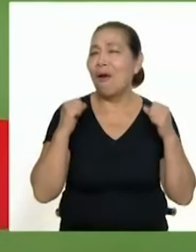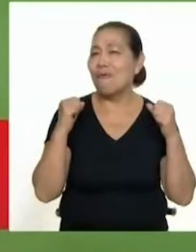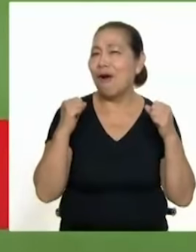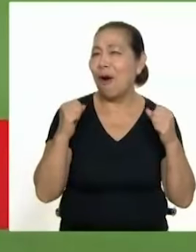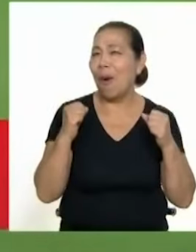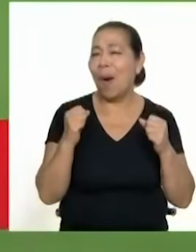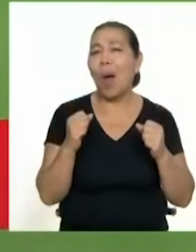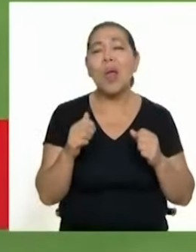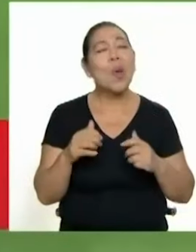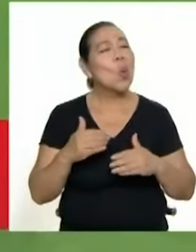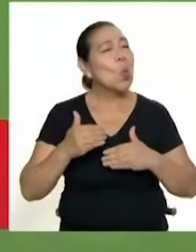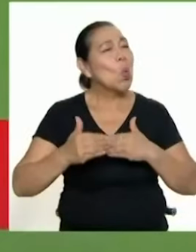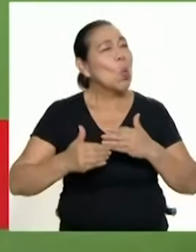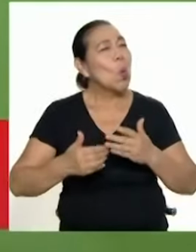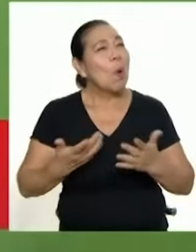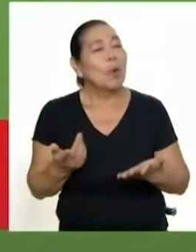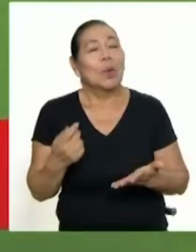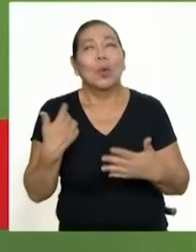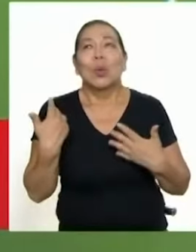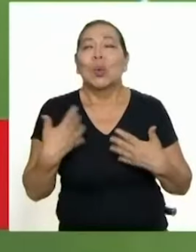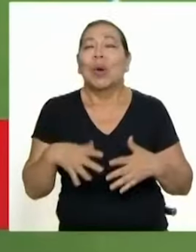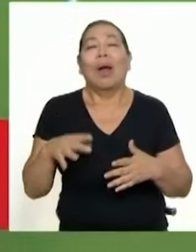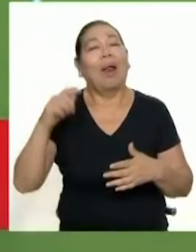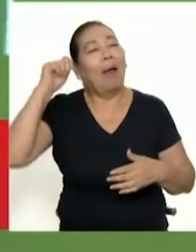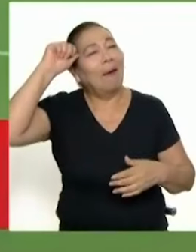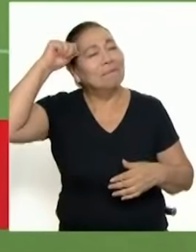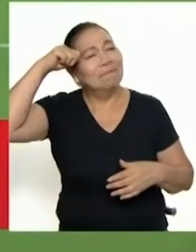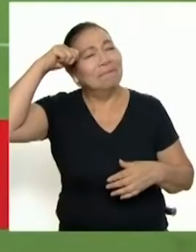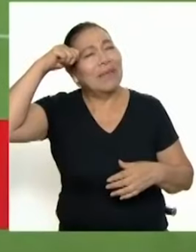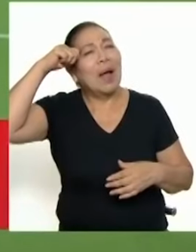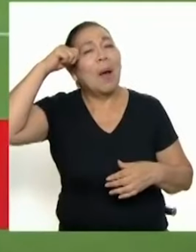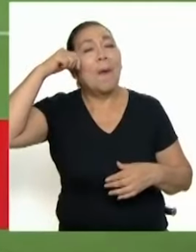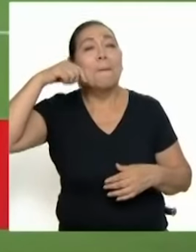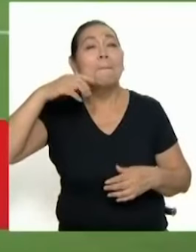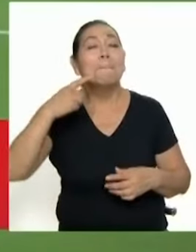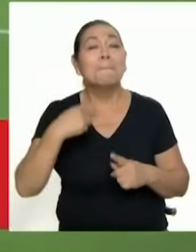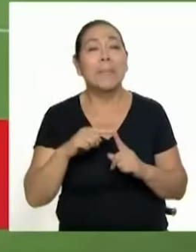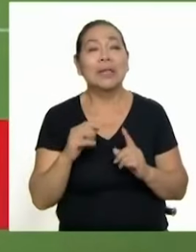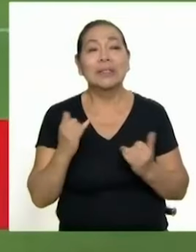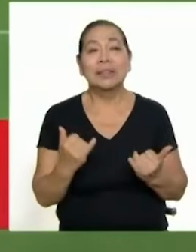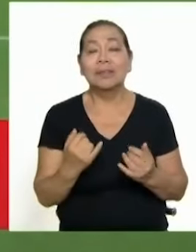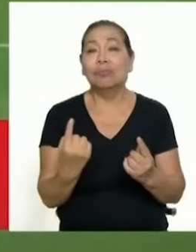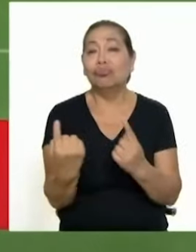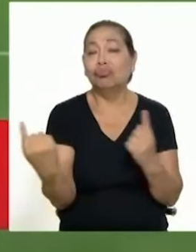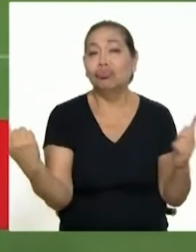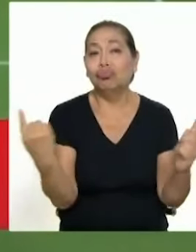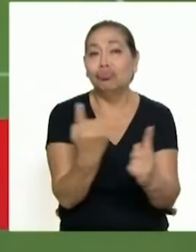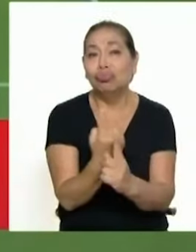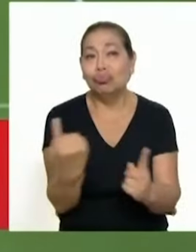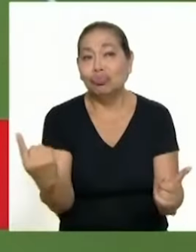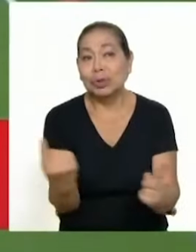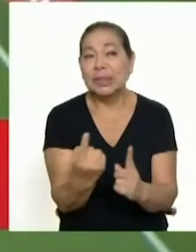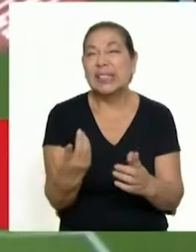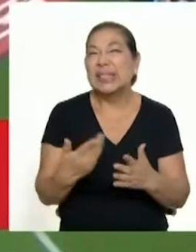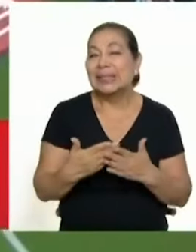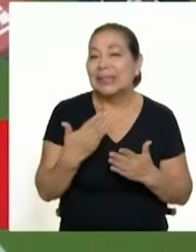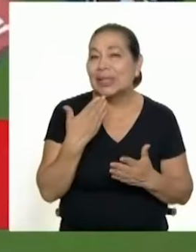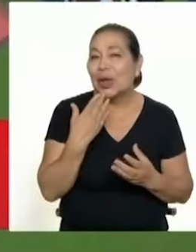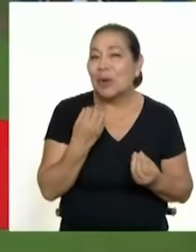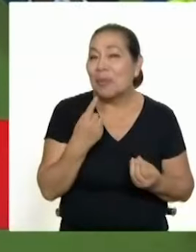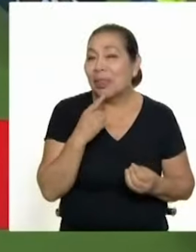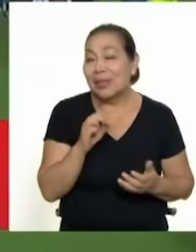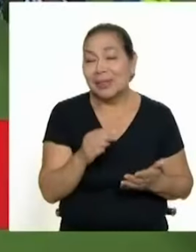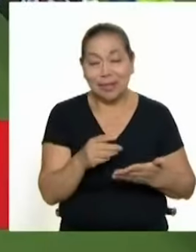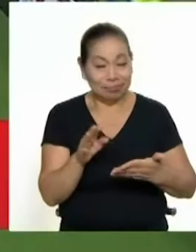jornada épica. Se van a escribir crónicas el día de hoy acerca del Tunche, intercambio de roles entre Polo y Pérez Guedes, y como dice